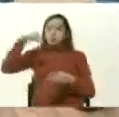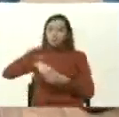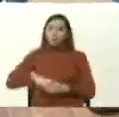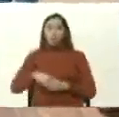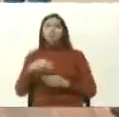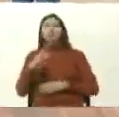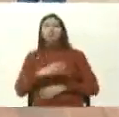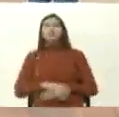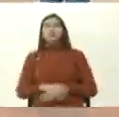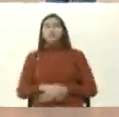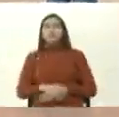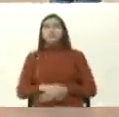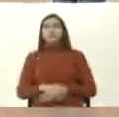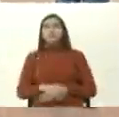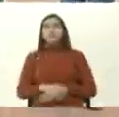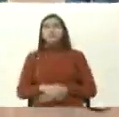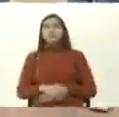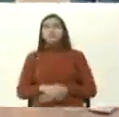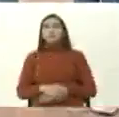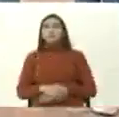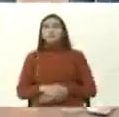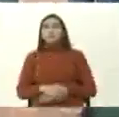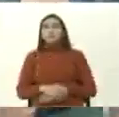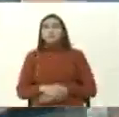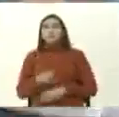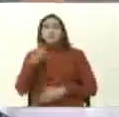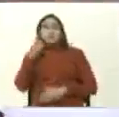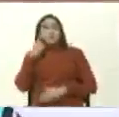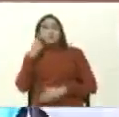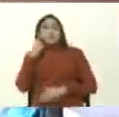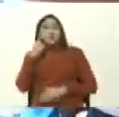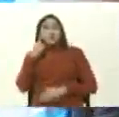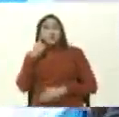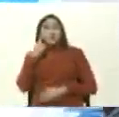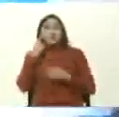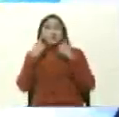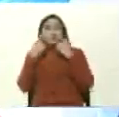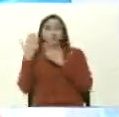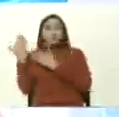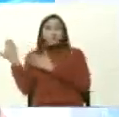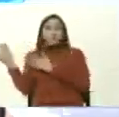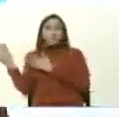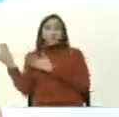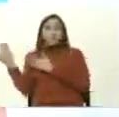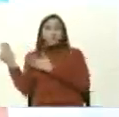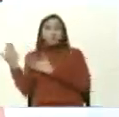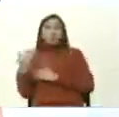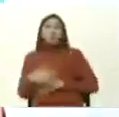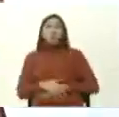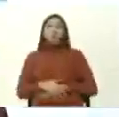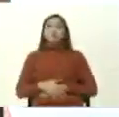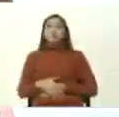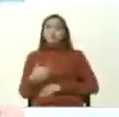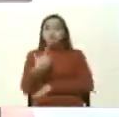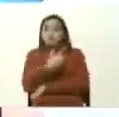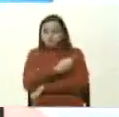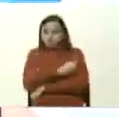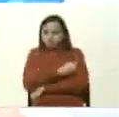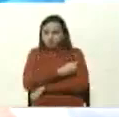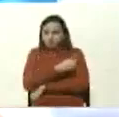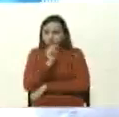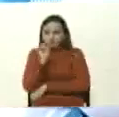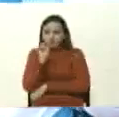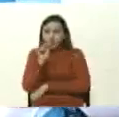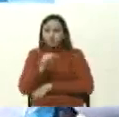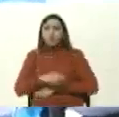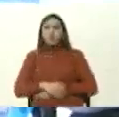hacerlo. Bueno, vamos a ver cómo se está comportando. Ya aquí están a punto de recibir el pinchazo,